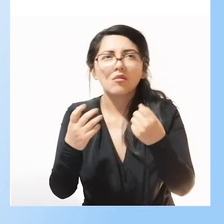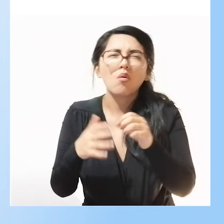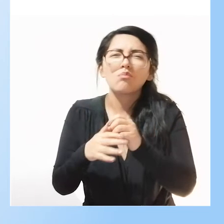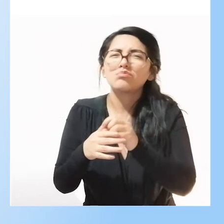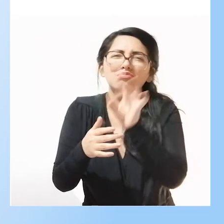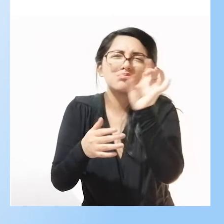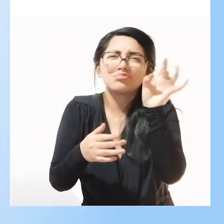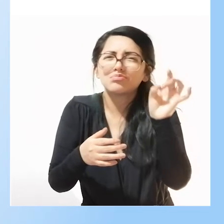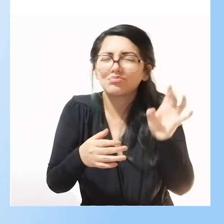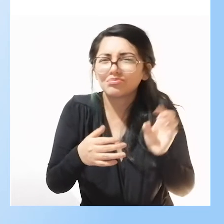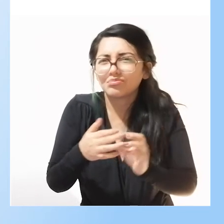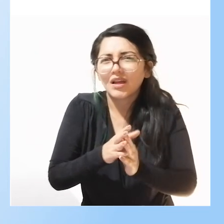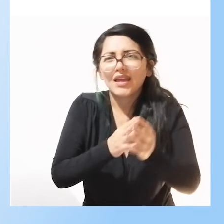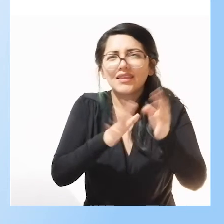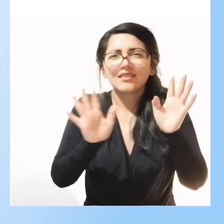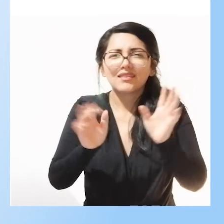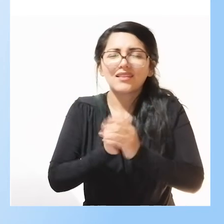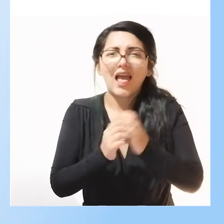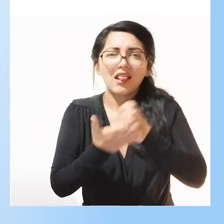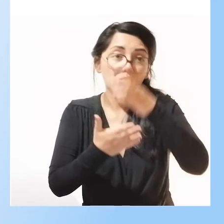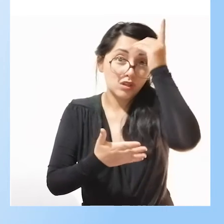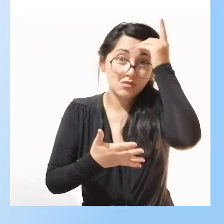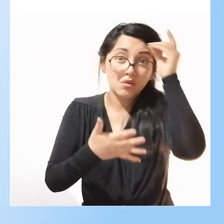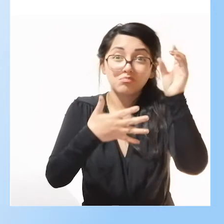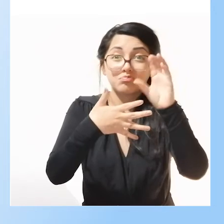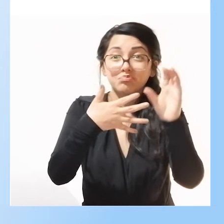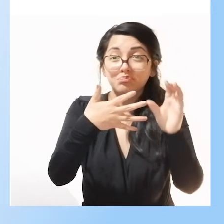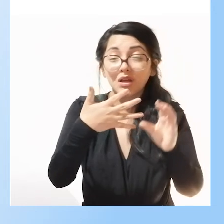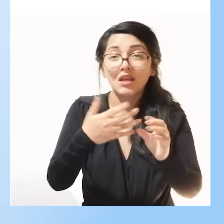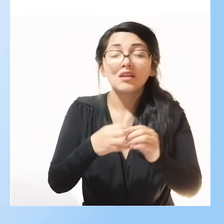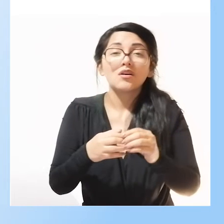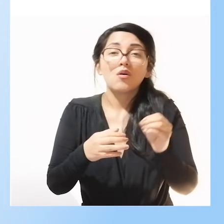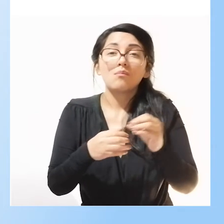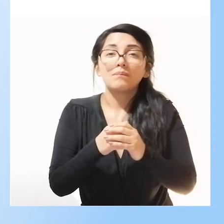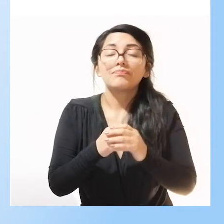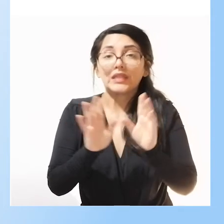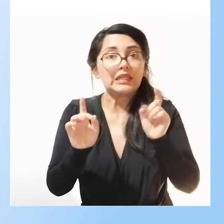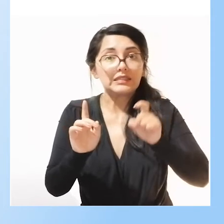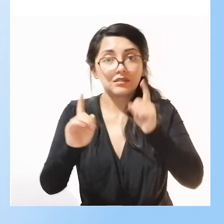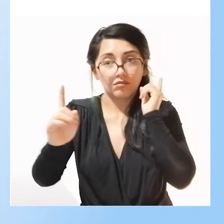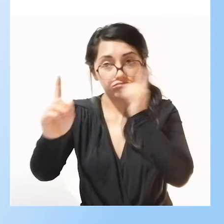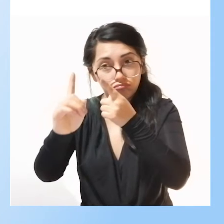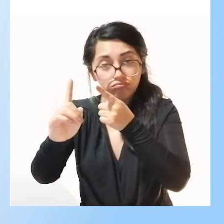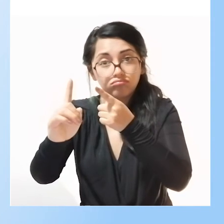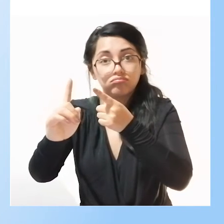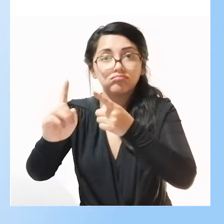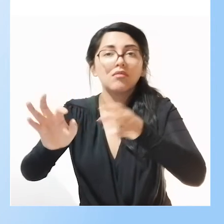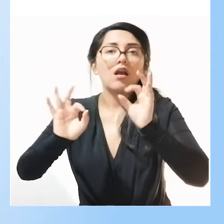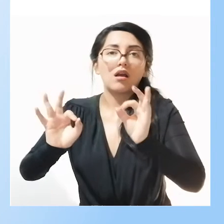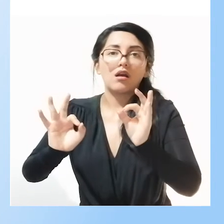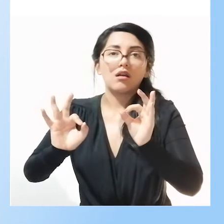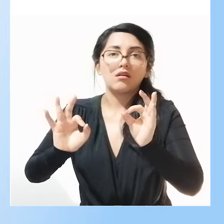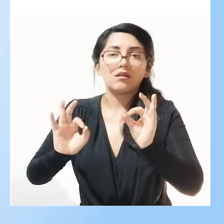la educación, siempre tienen que ir enfocados hacia la calidad. Es decir, si lo que nosotros